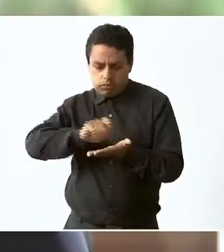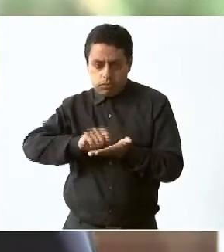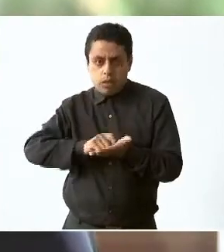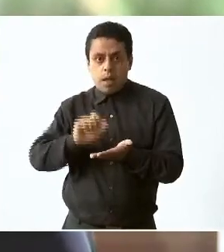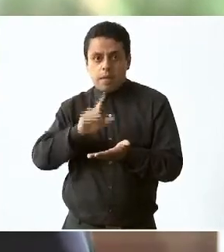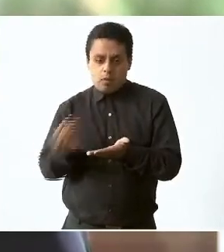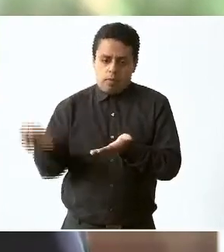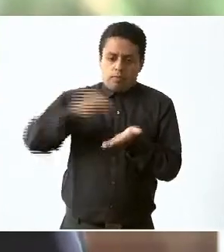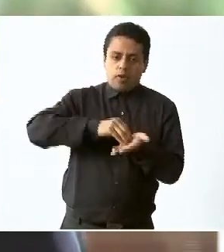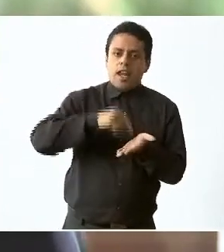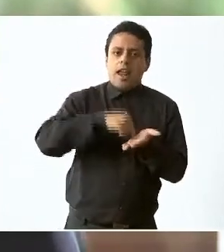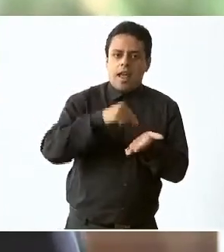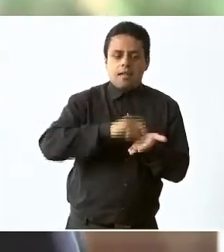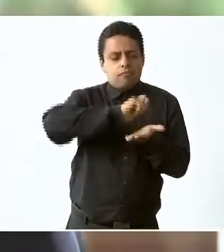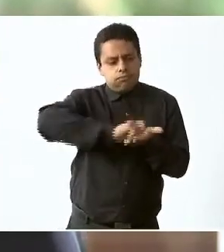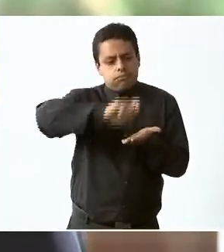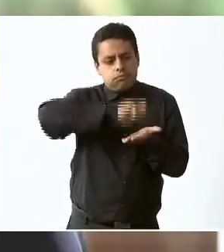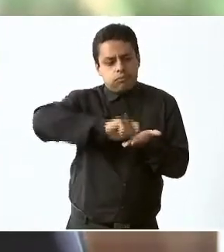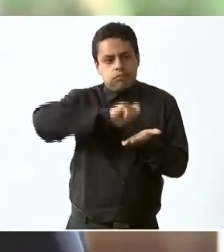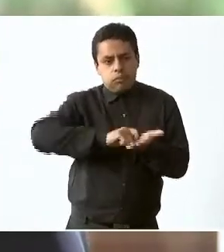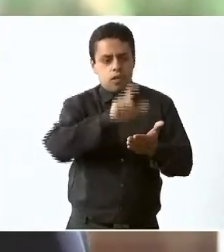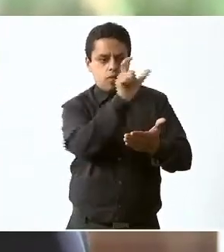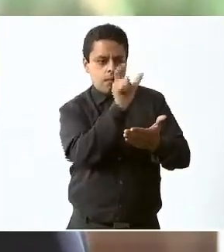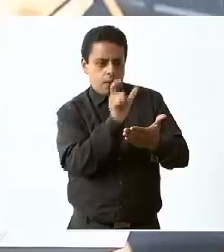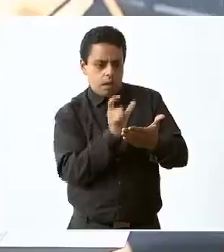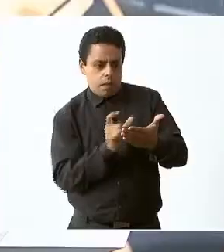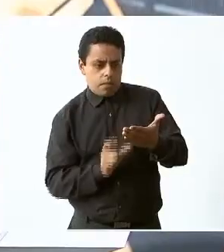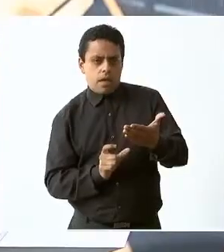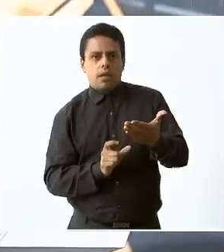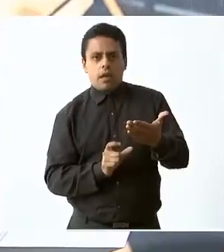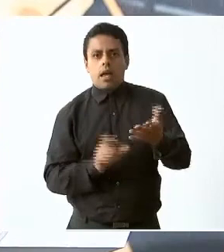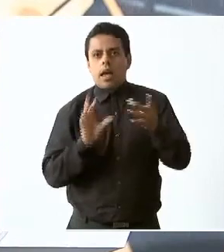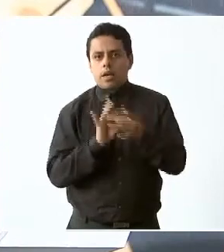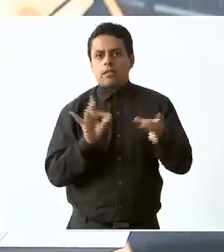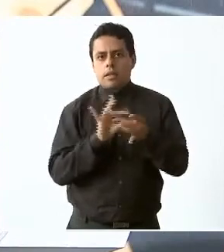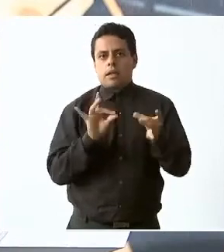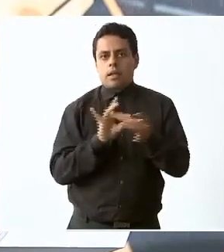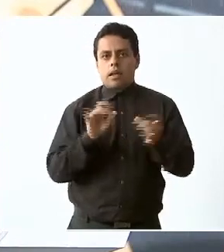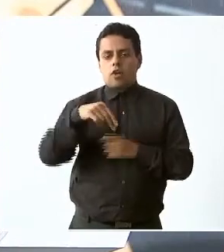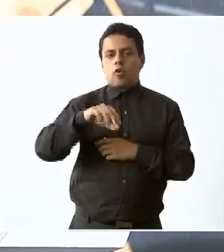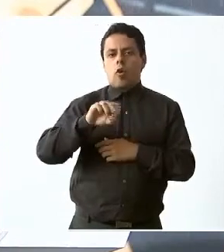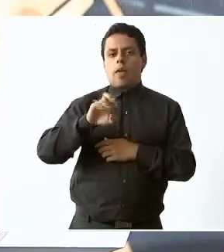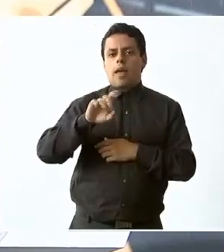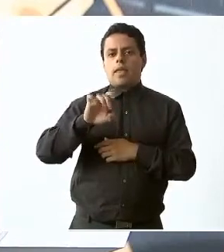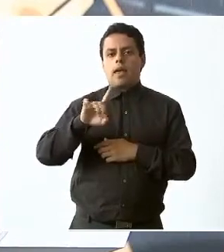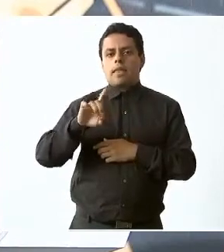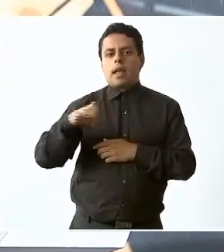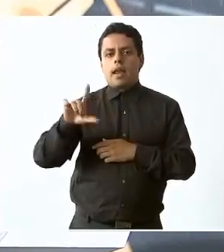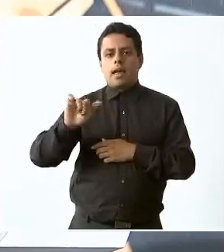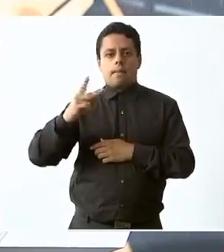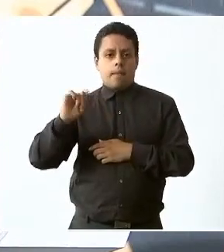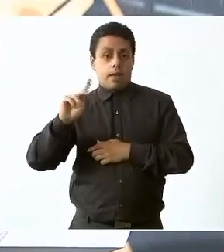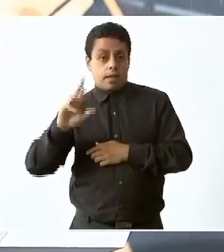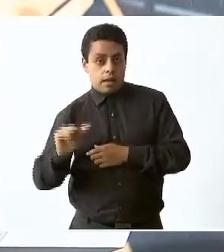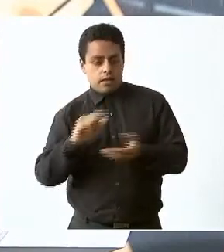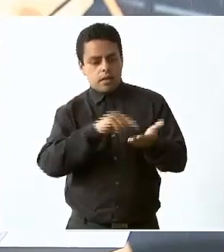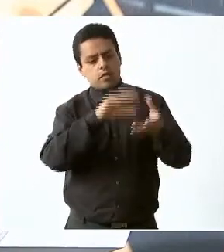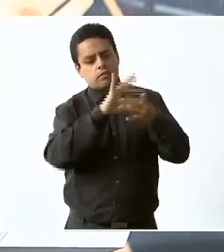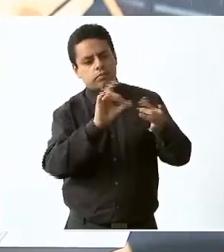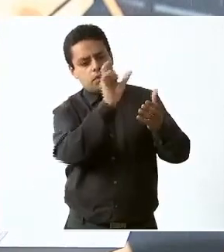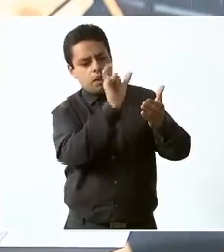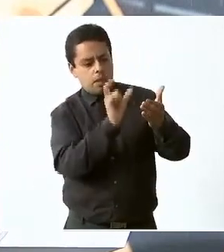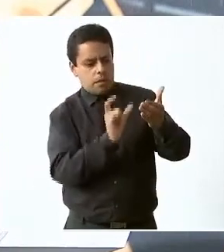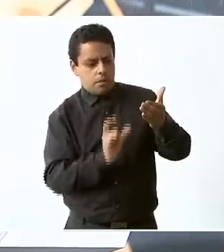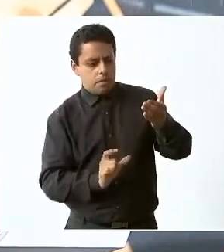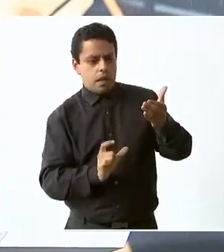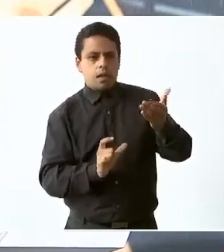los sintetizaría López Velarde en unas cuantas líneas en Novedad de la Patria, trazando con letras el camino que se debía seguir